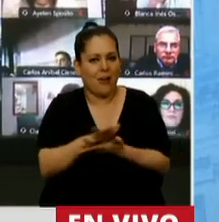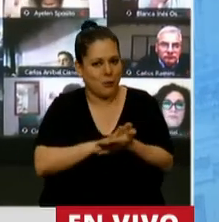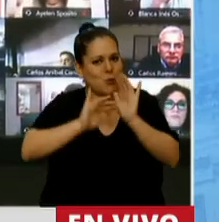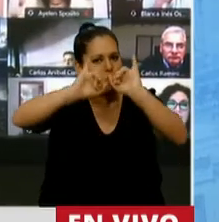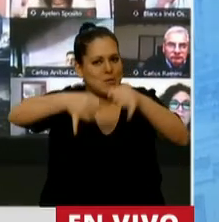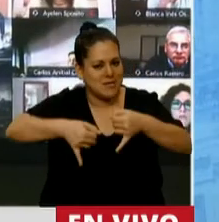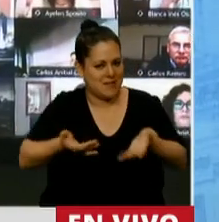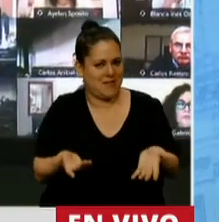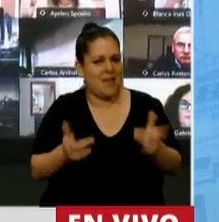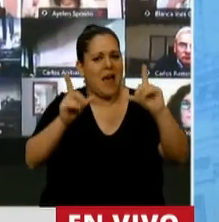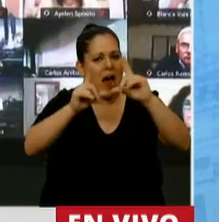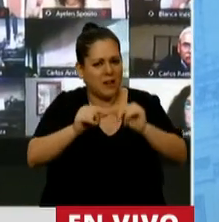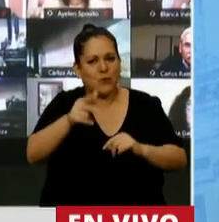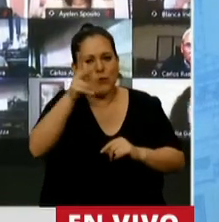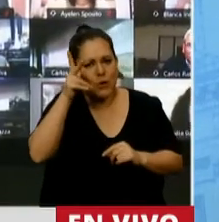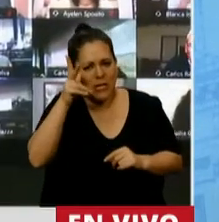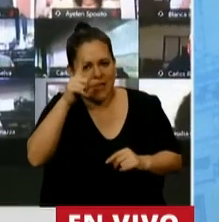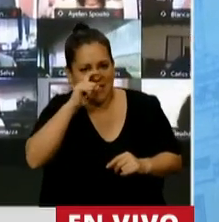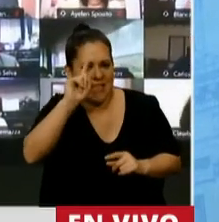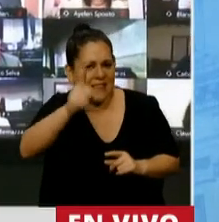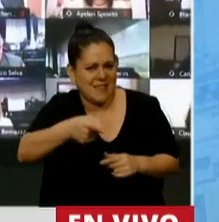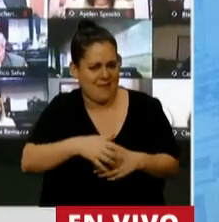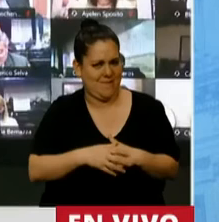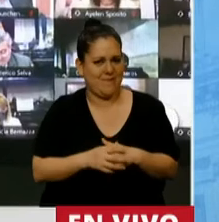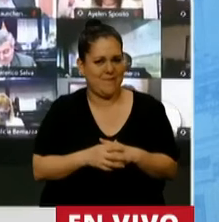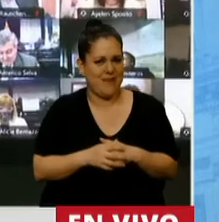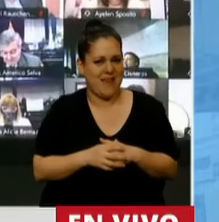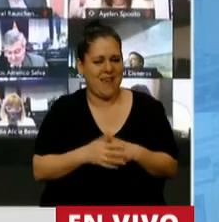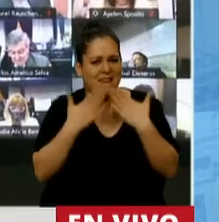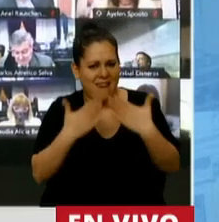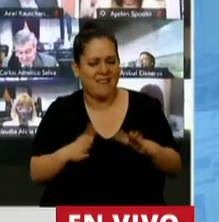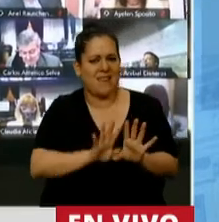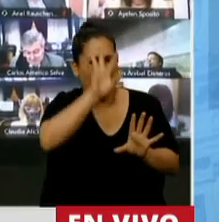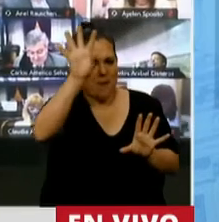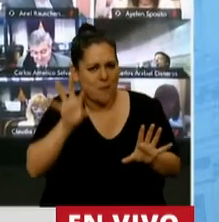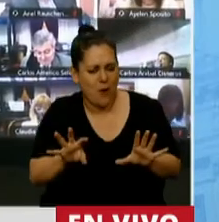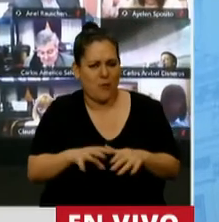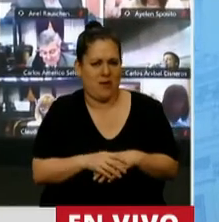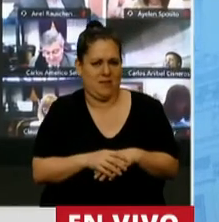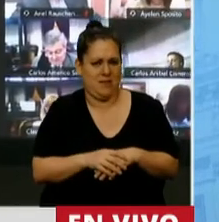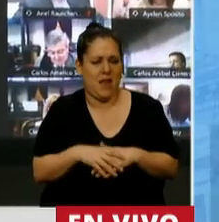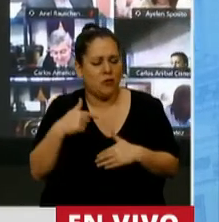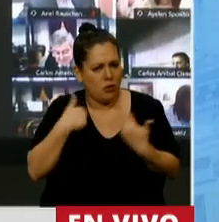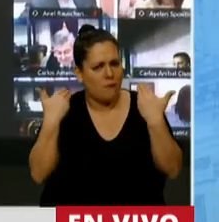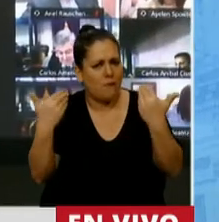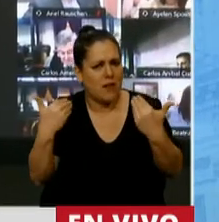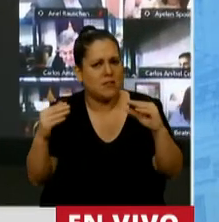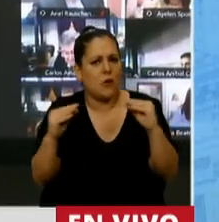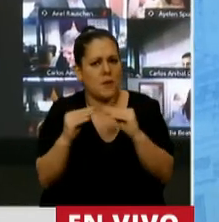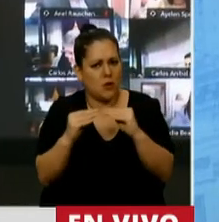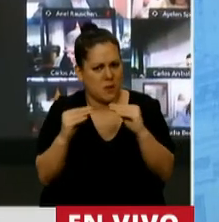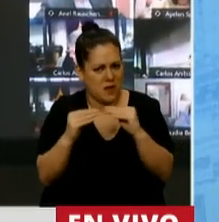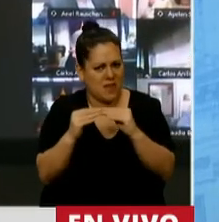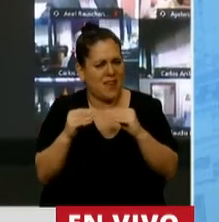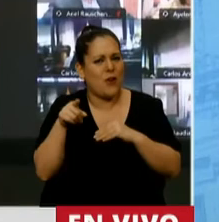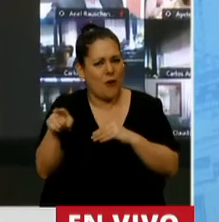ante el artículo 87, además, iniciativa de las provincias, En esto felicito a mi compañero Ariel